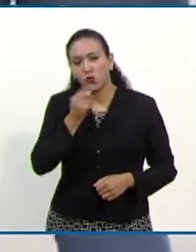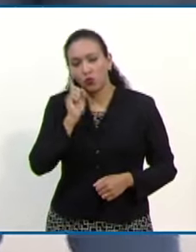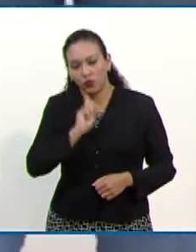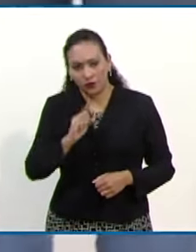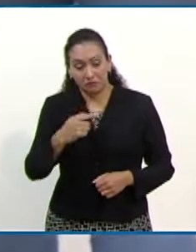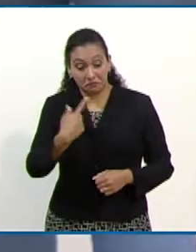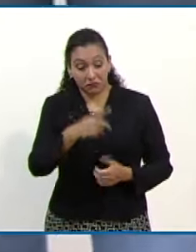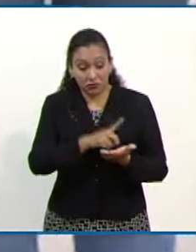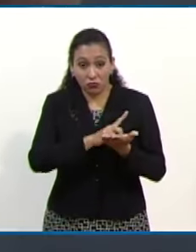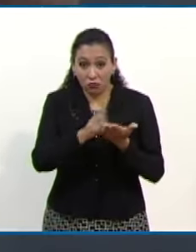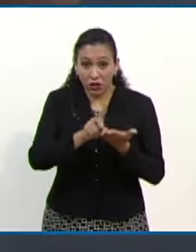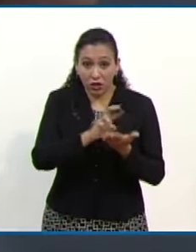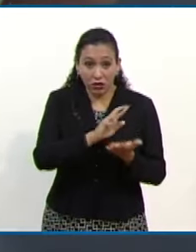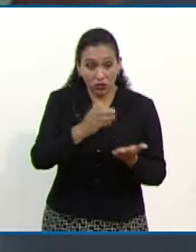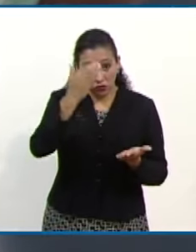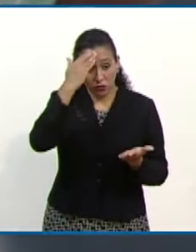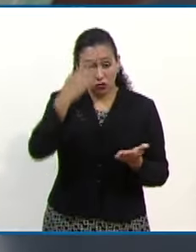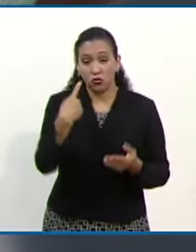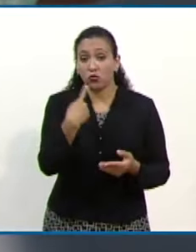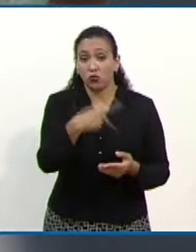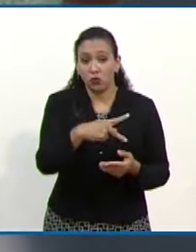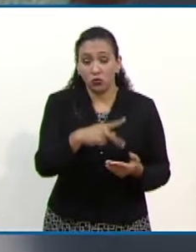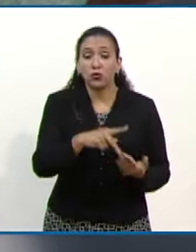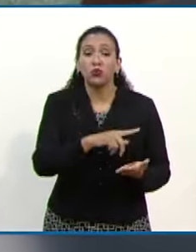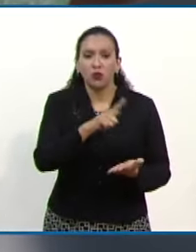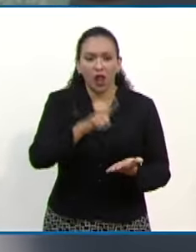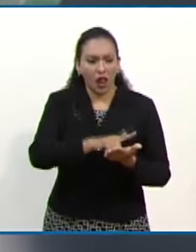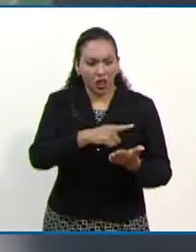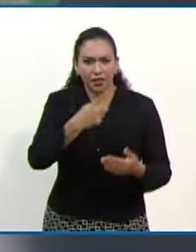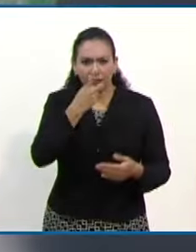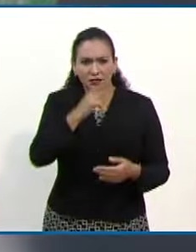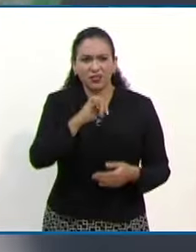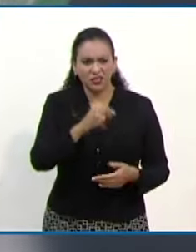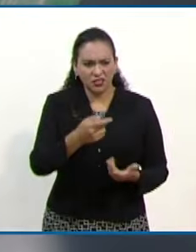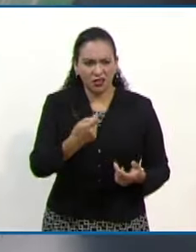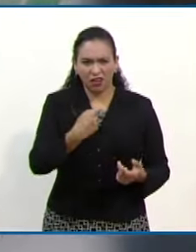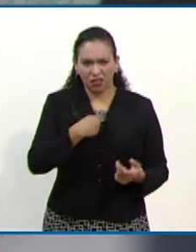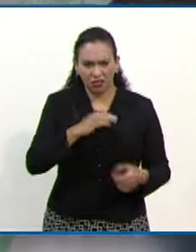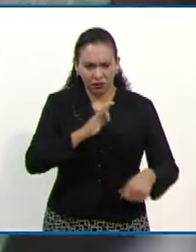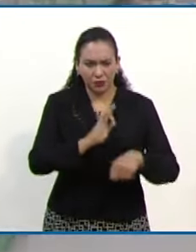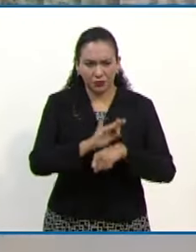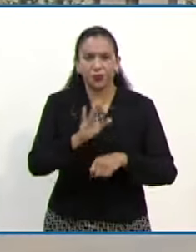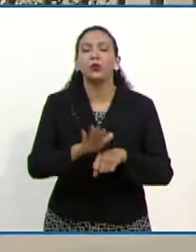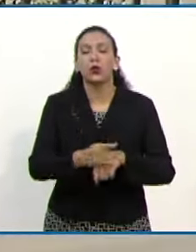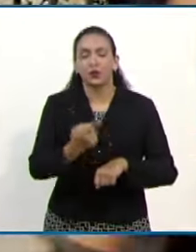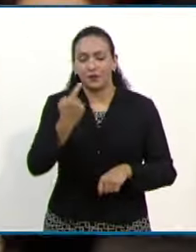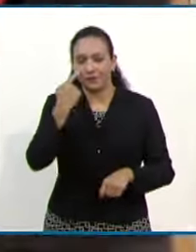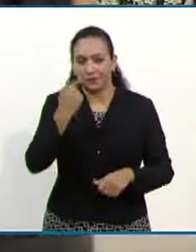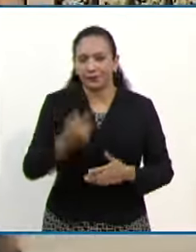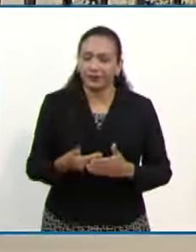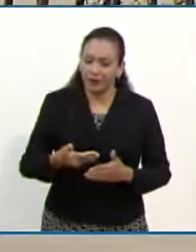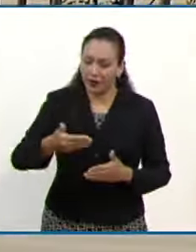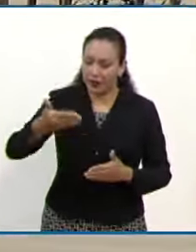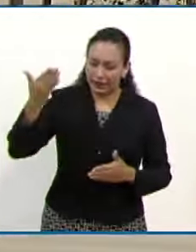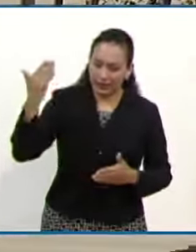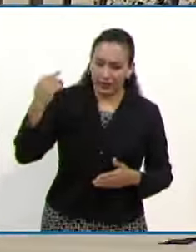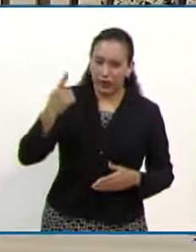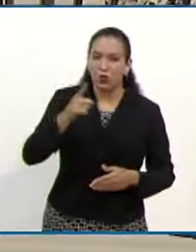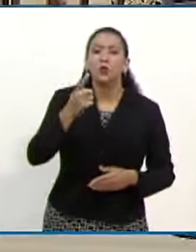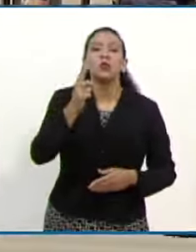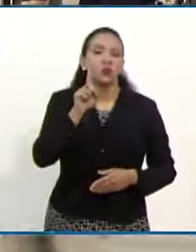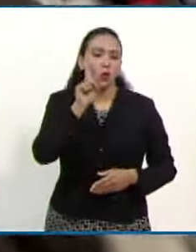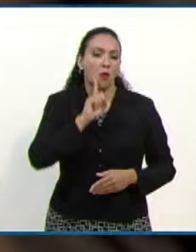derecho al reconocimiento de su identidad. Criterio que estableció al resolver un amparo en revisión promovido por una pareja de